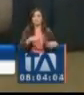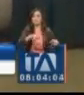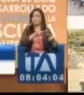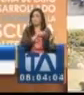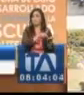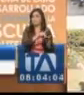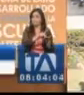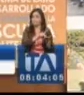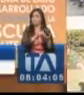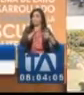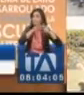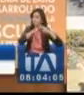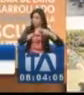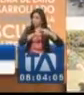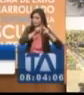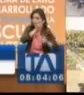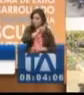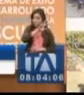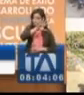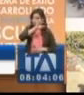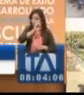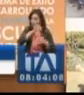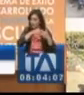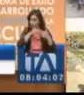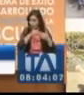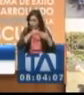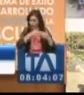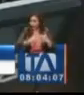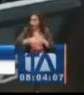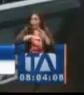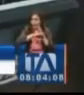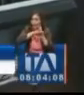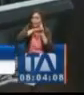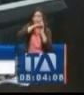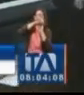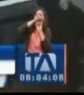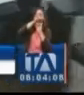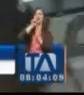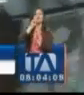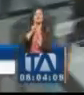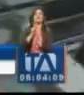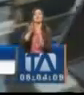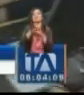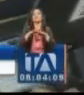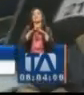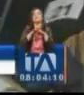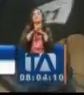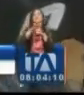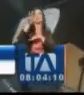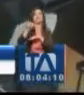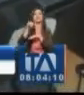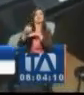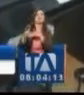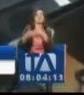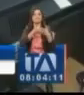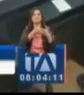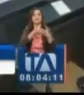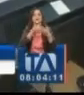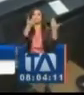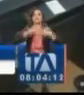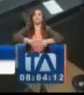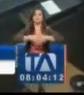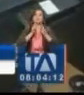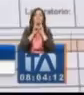en el mercado empieza desde los $250 en adelante. Las pruebas Ser Bachiller se cerraron este martes con los reconvocados y